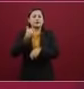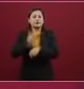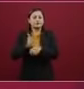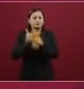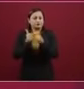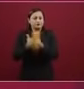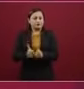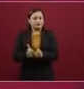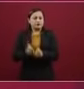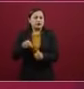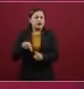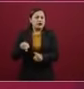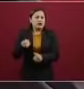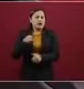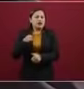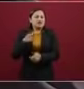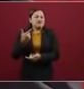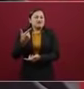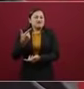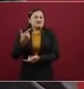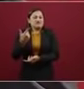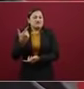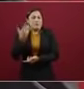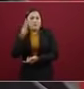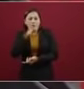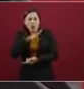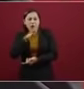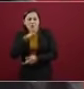poco se van a tener que ir retirando,